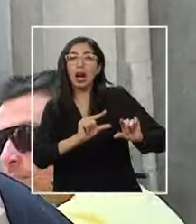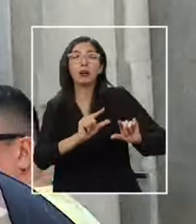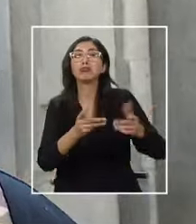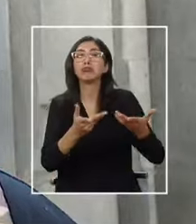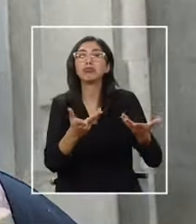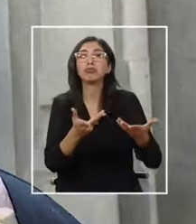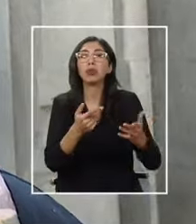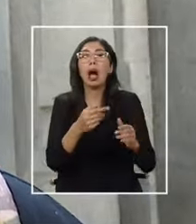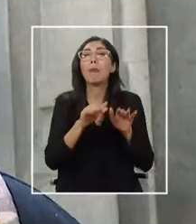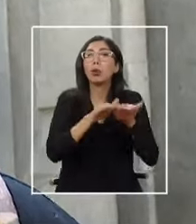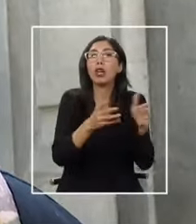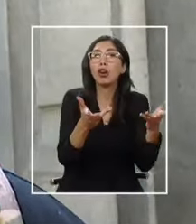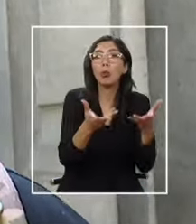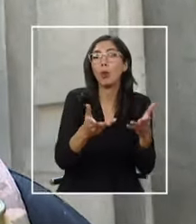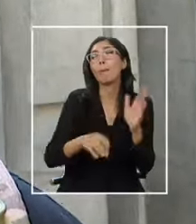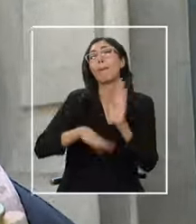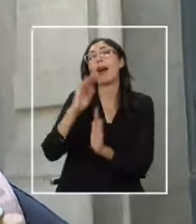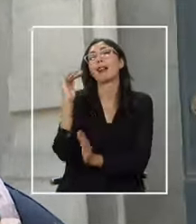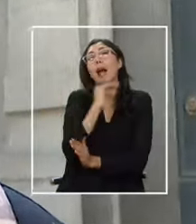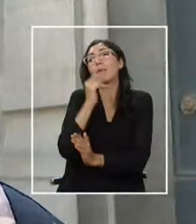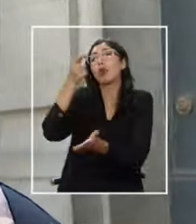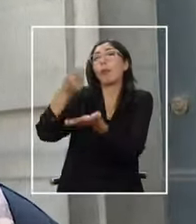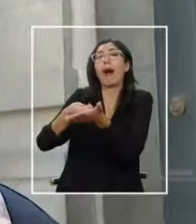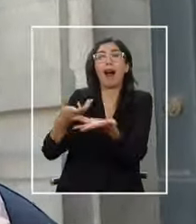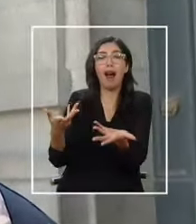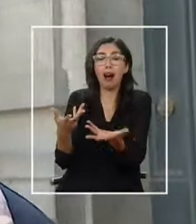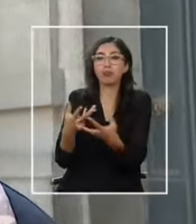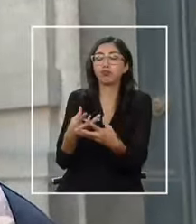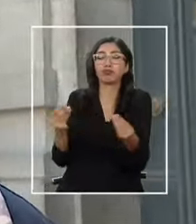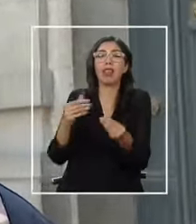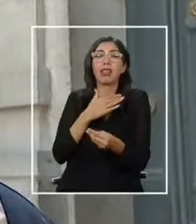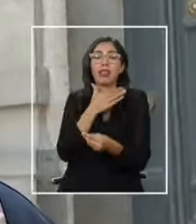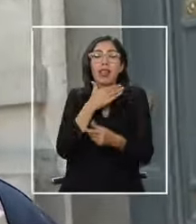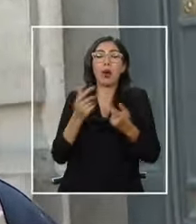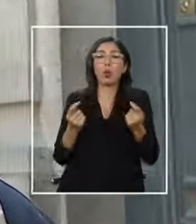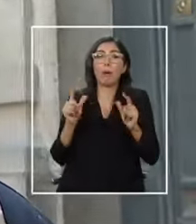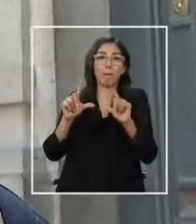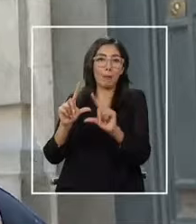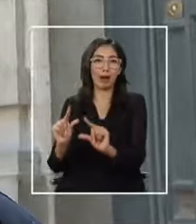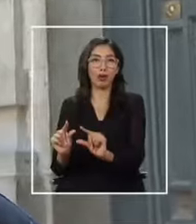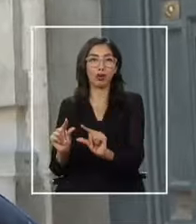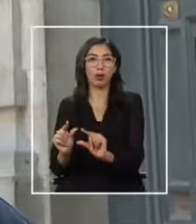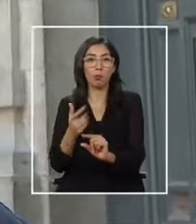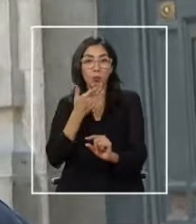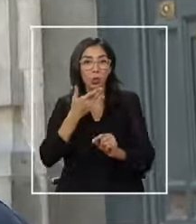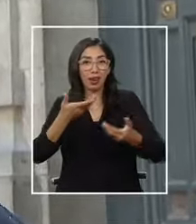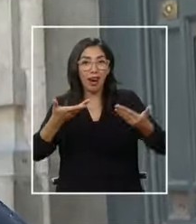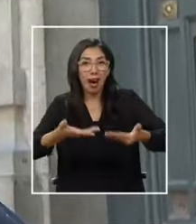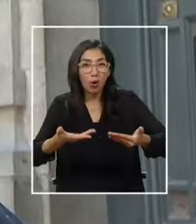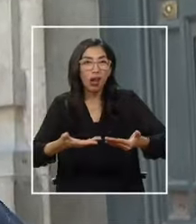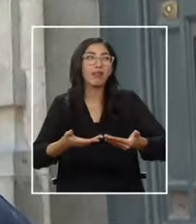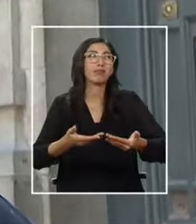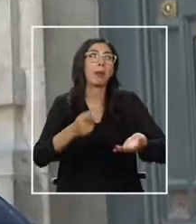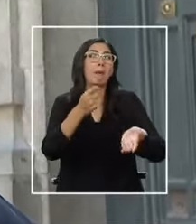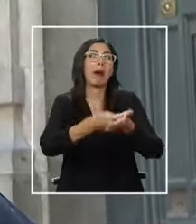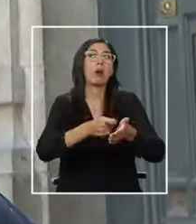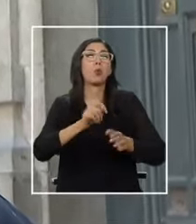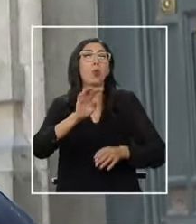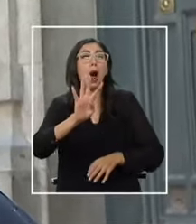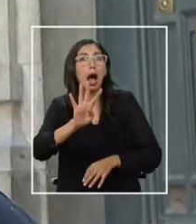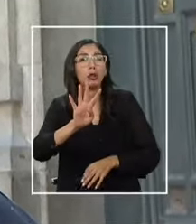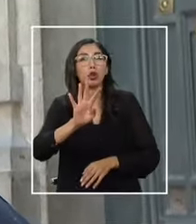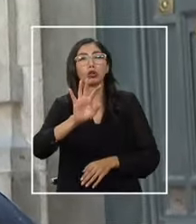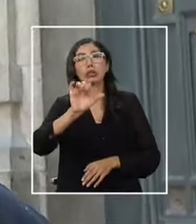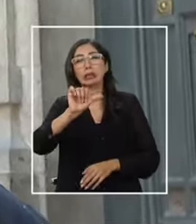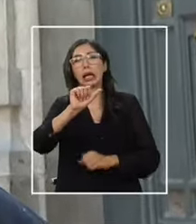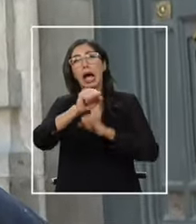Salir más rápido de las deudas. Los bajaría el tiempo, porque ahora para sacar un crédito de consumo hay que sacarlo 4 o 6 años. cambio, si bajara